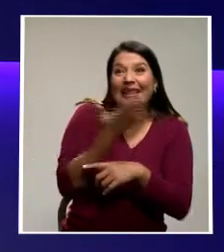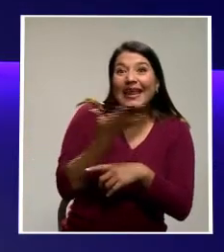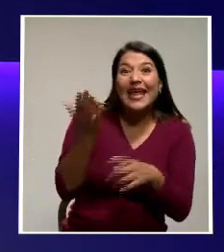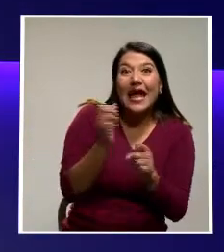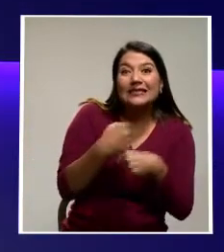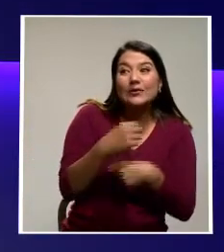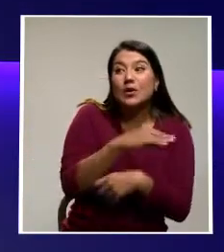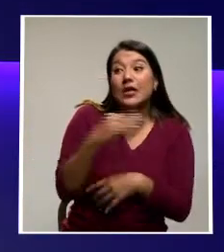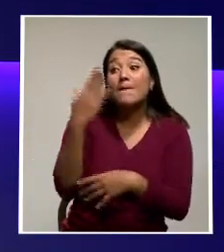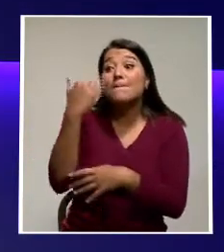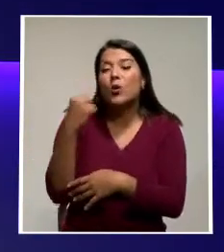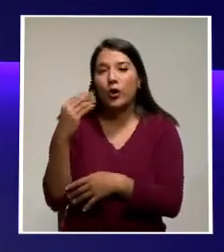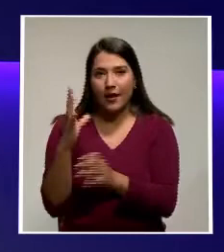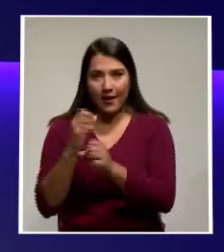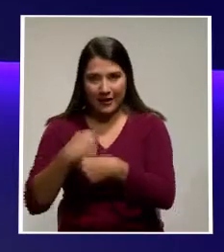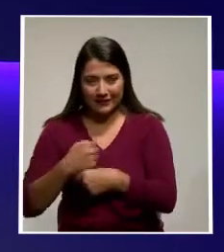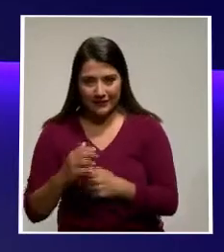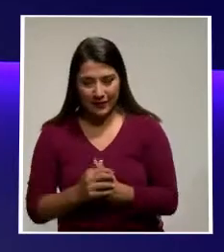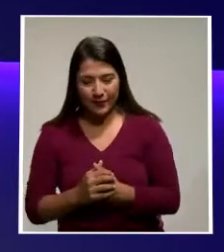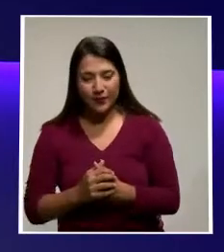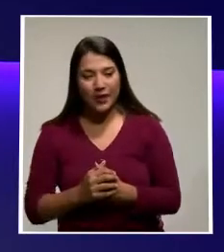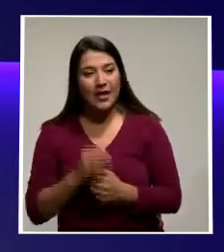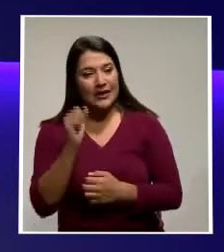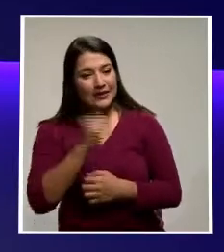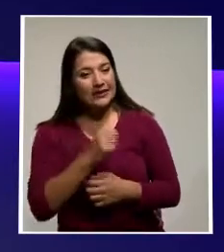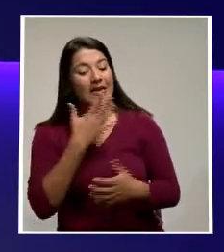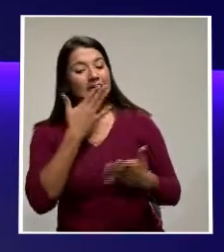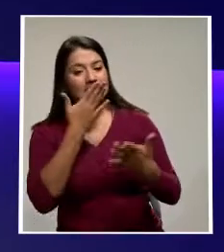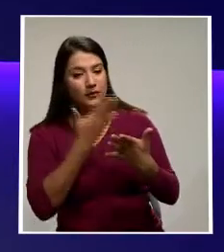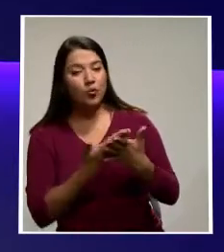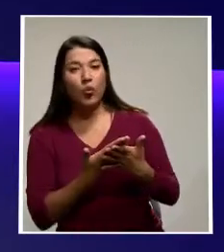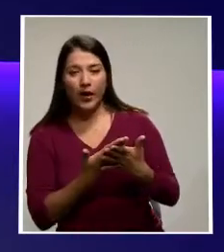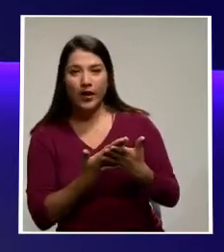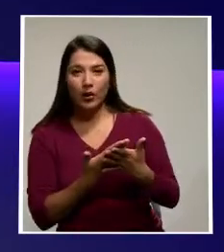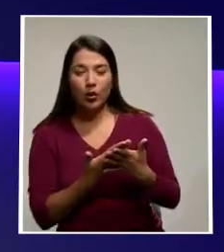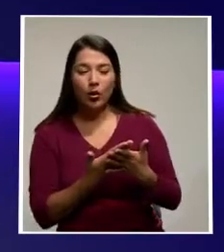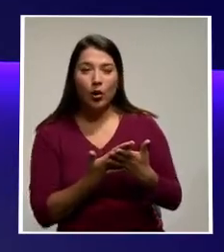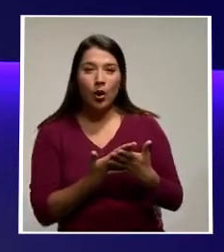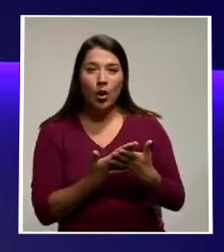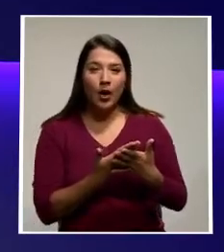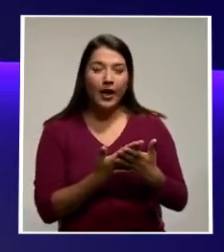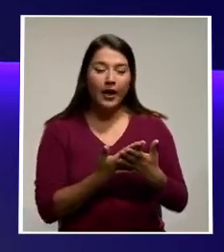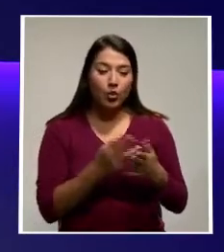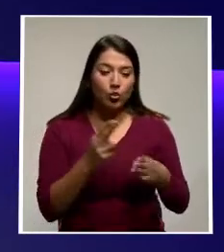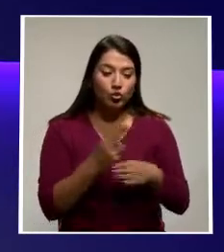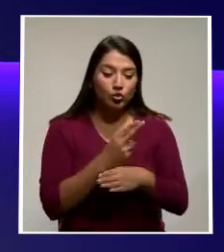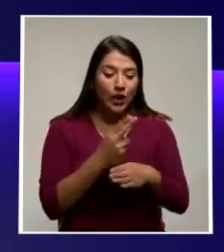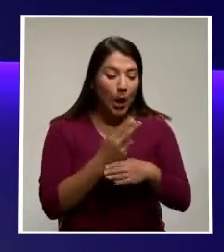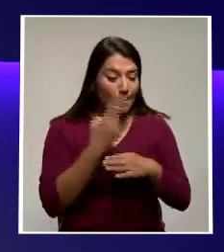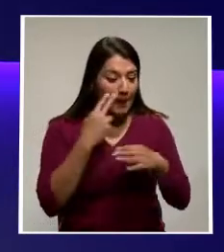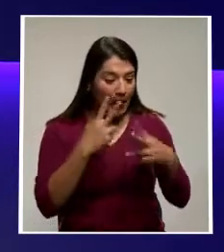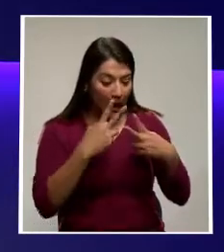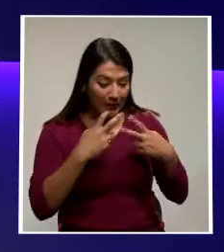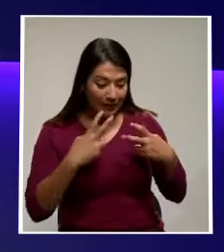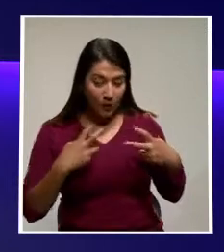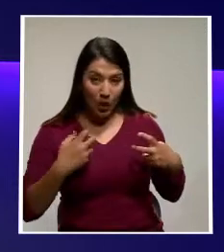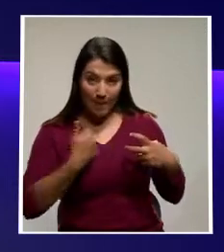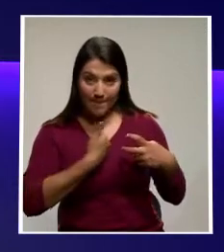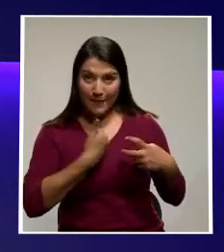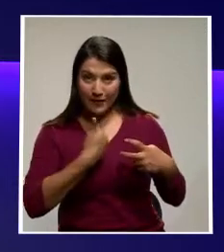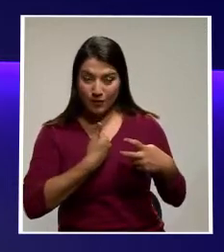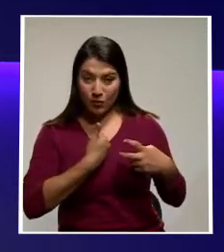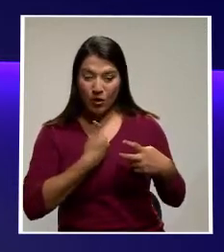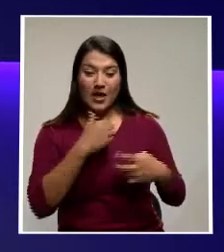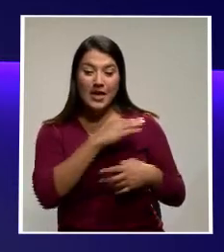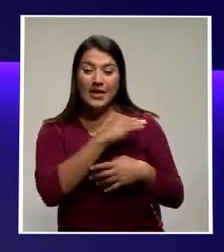una herramienta, como dijiste vos, como un instrumento para explorarse a sí mismo. Y es una